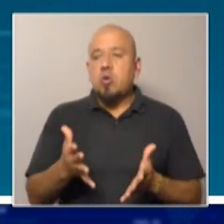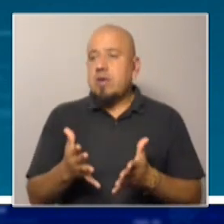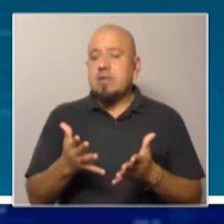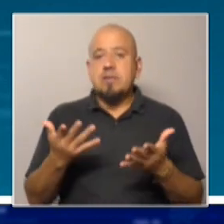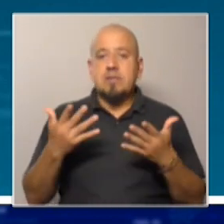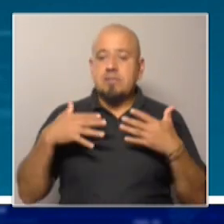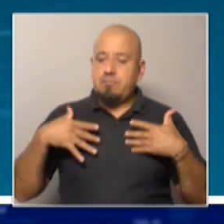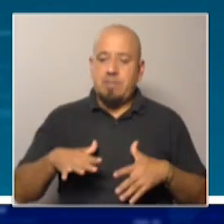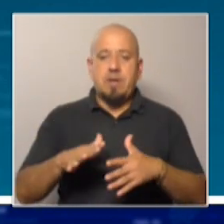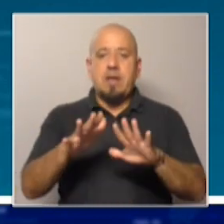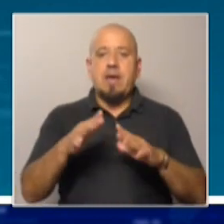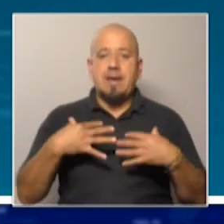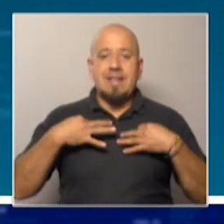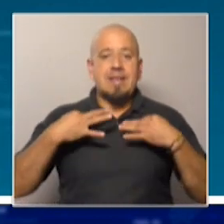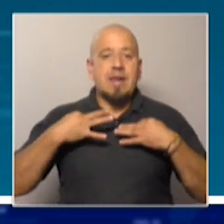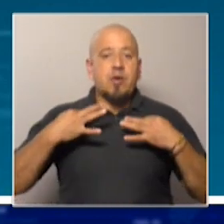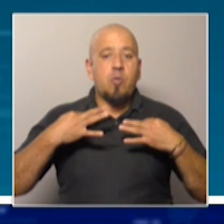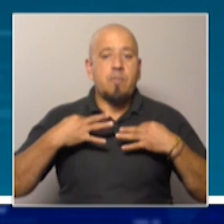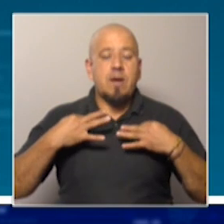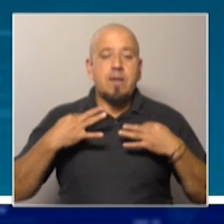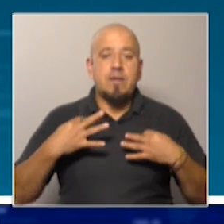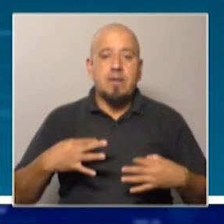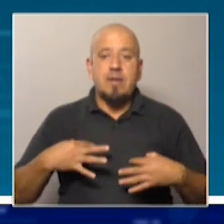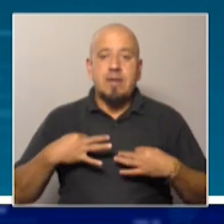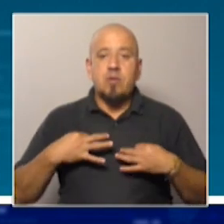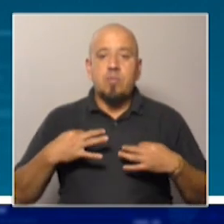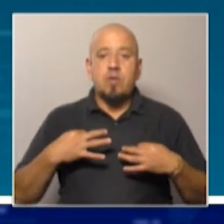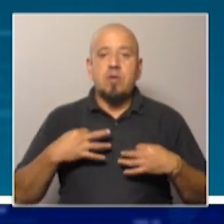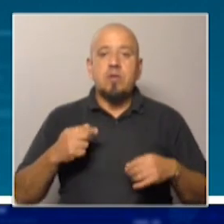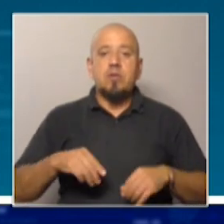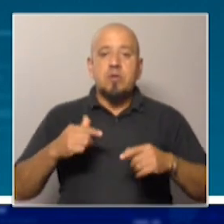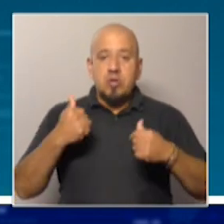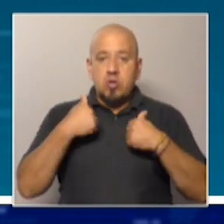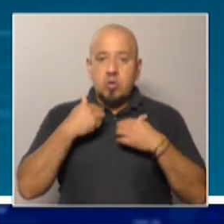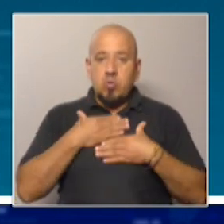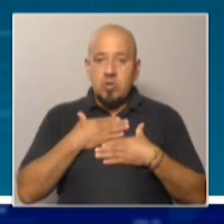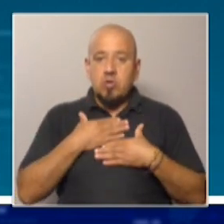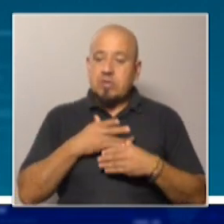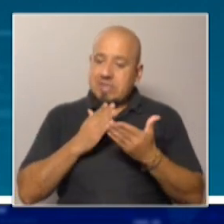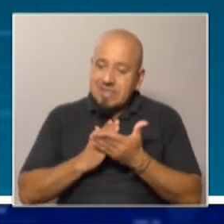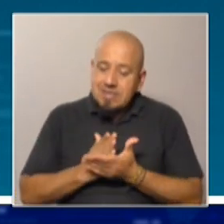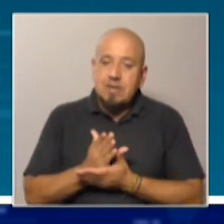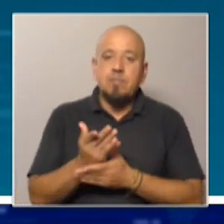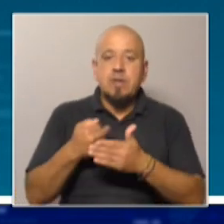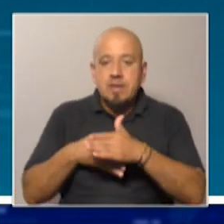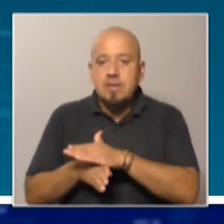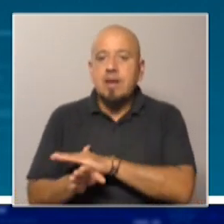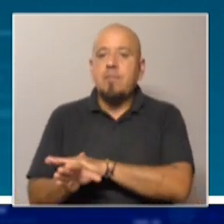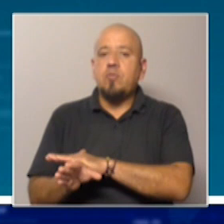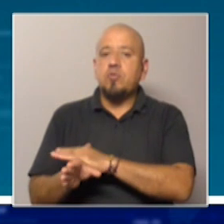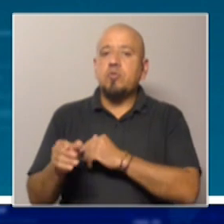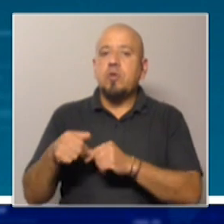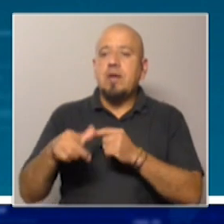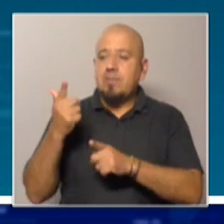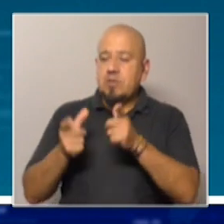en la vestimenta, la gran vedette de todo esto, que es la vestimenta y la vestimenta nuestra cada vez que entramos a tratar